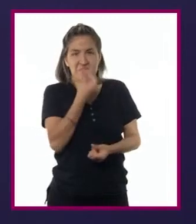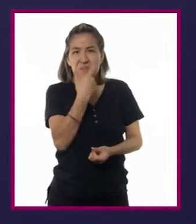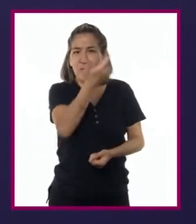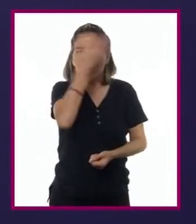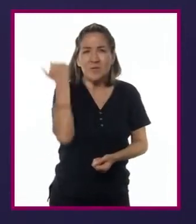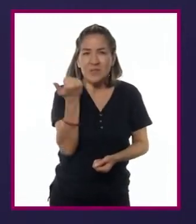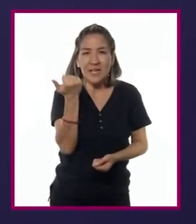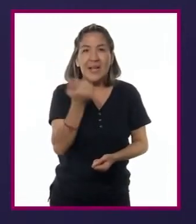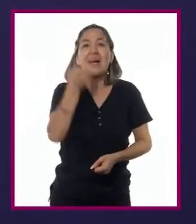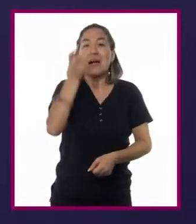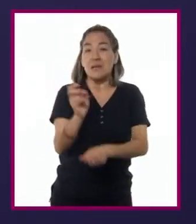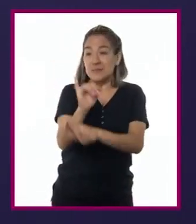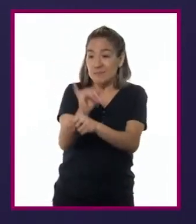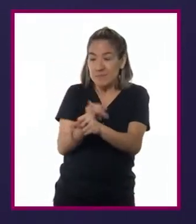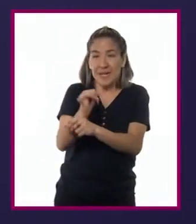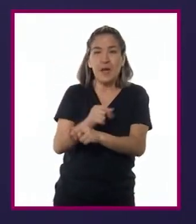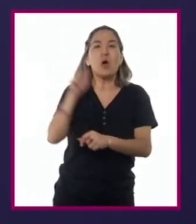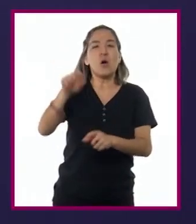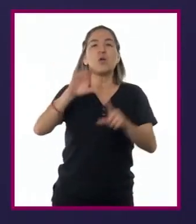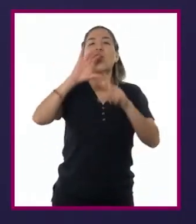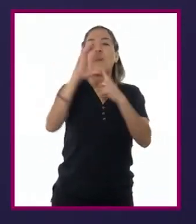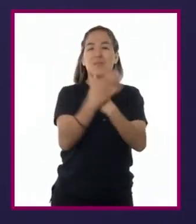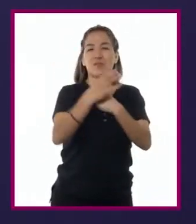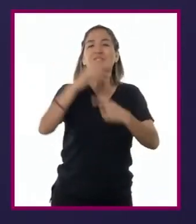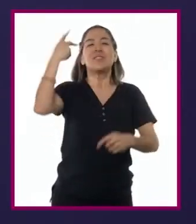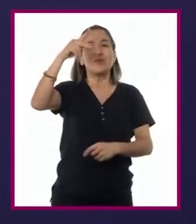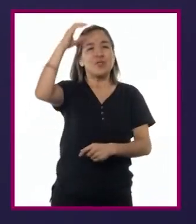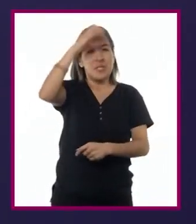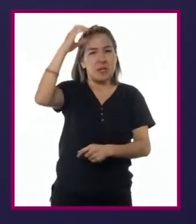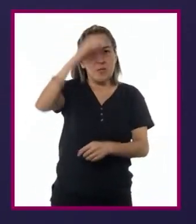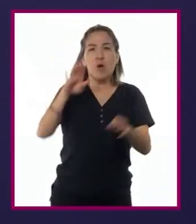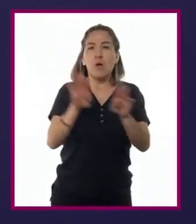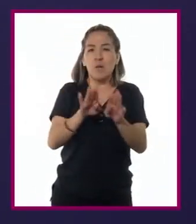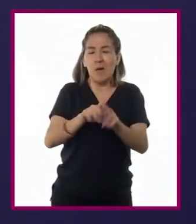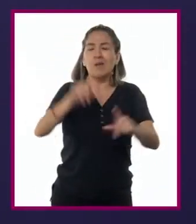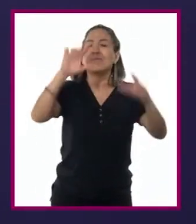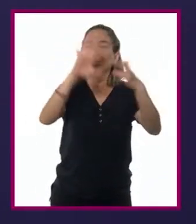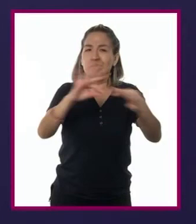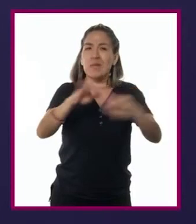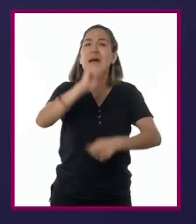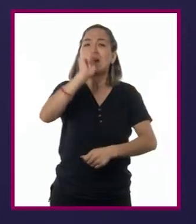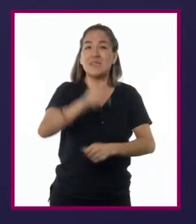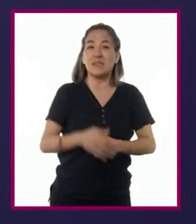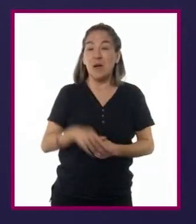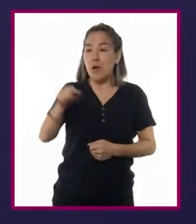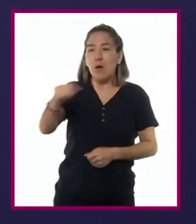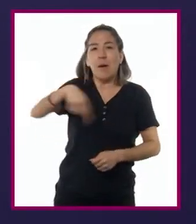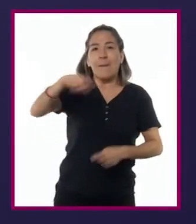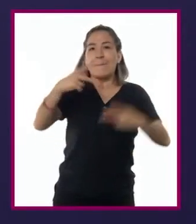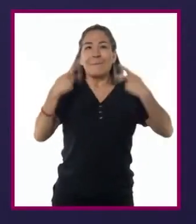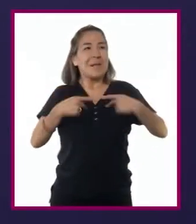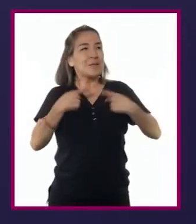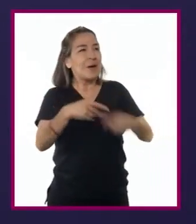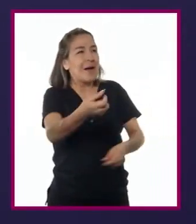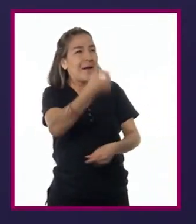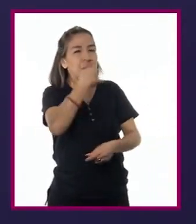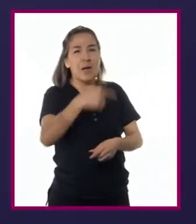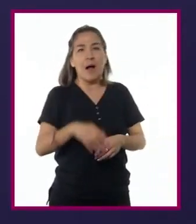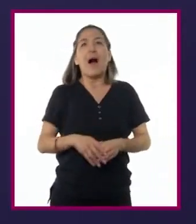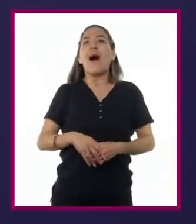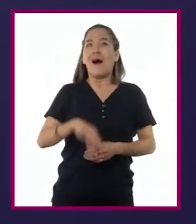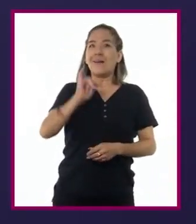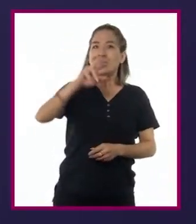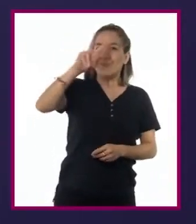sus investigaciones, la comisión científica concluyó que las curaciones se debían a la sugestión de las personas, no al